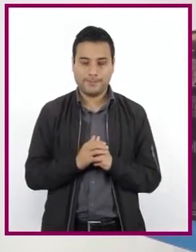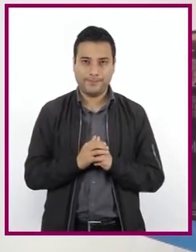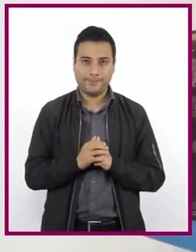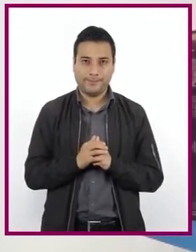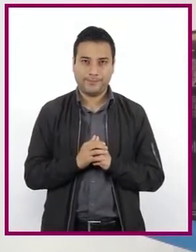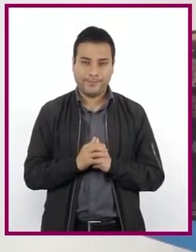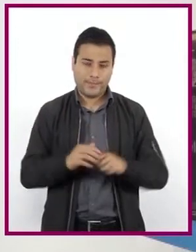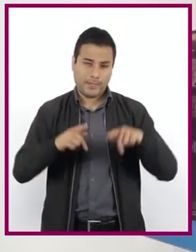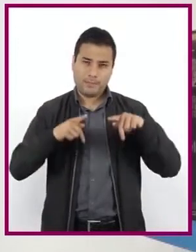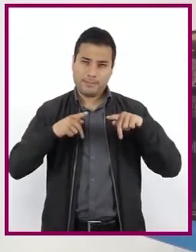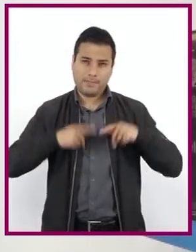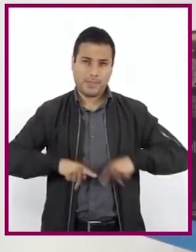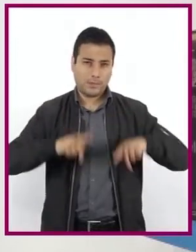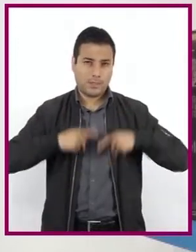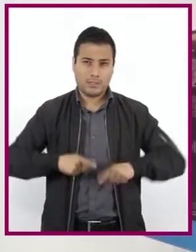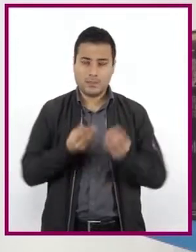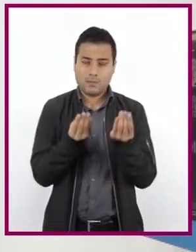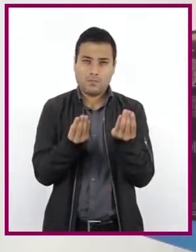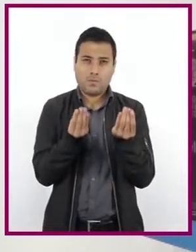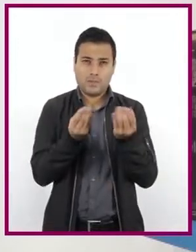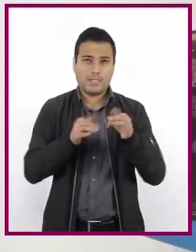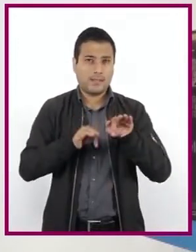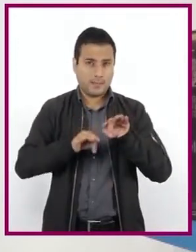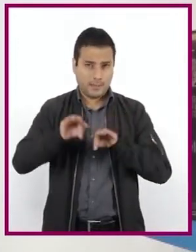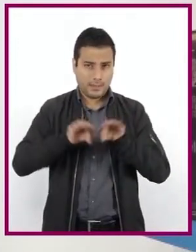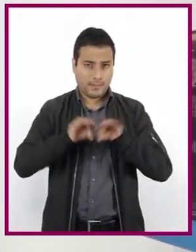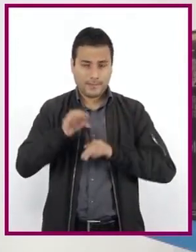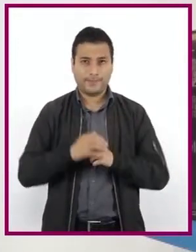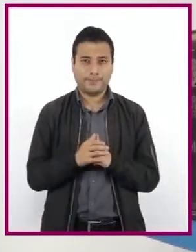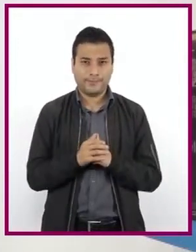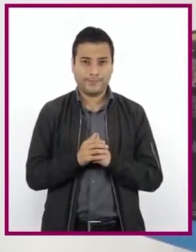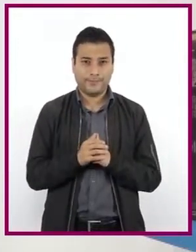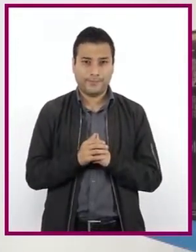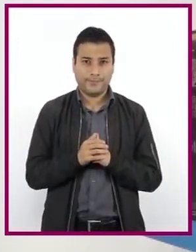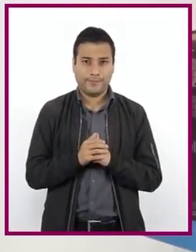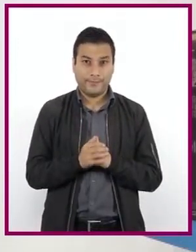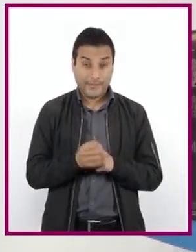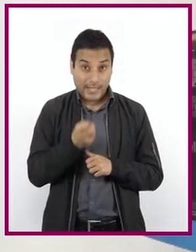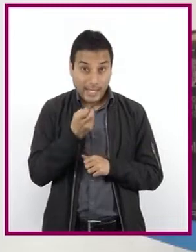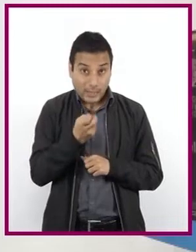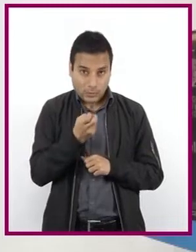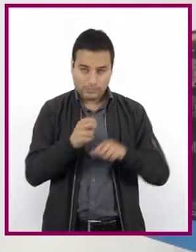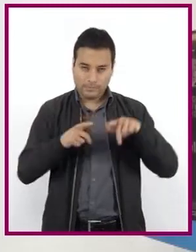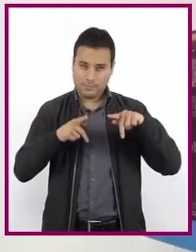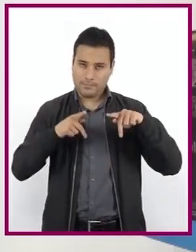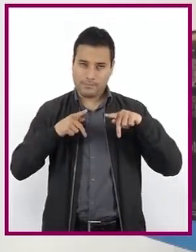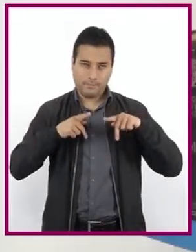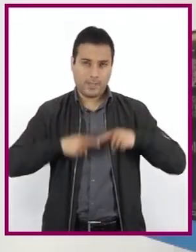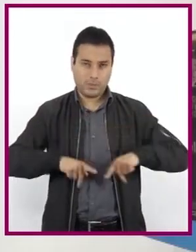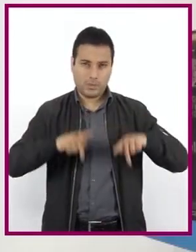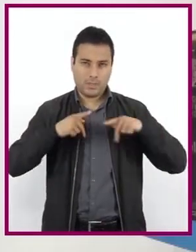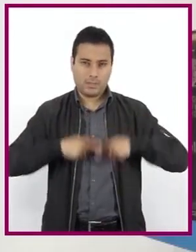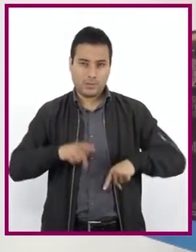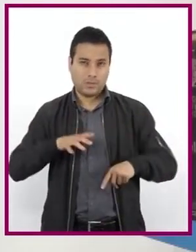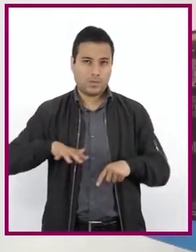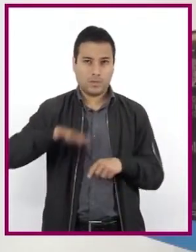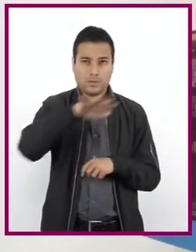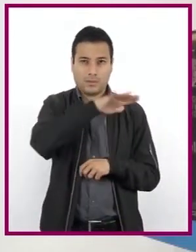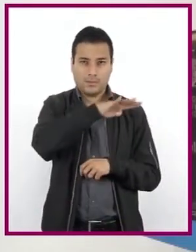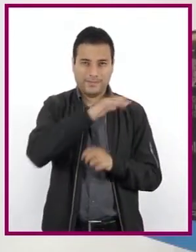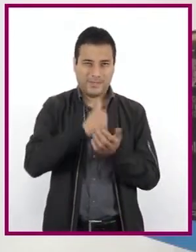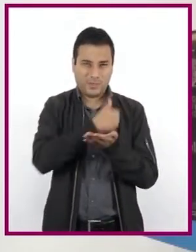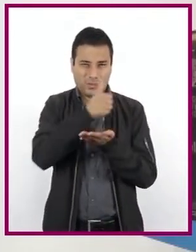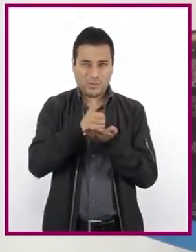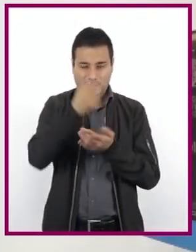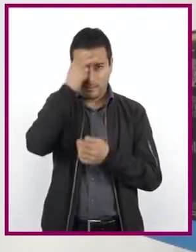trabajadores en un mismo edificio. Esta última cuestión fue muy criticada por la sociedad de la Ciudad de